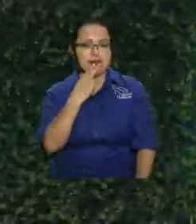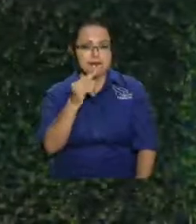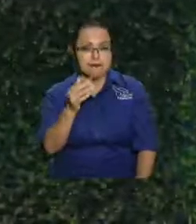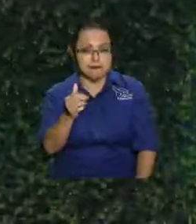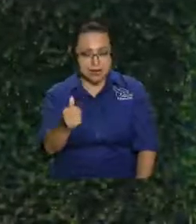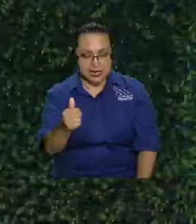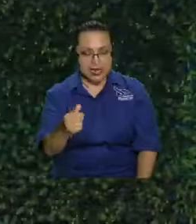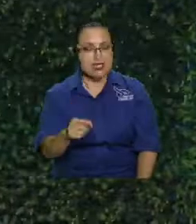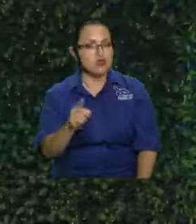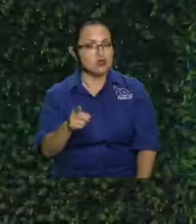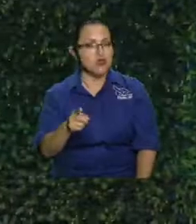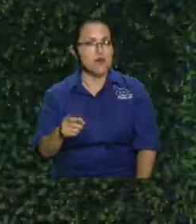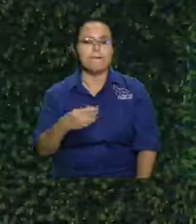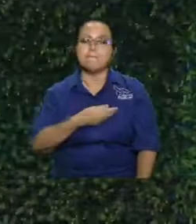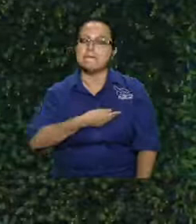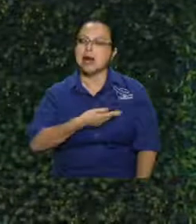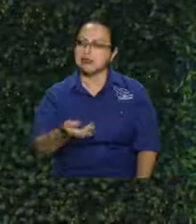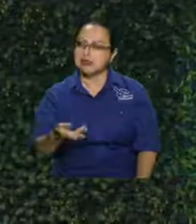artes.